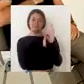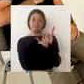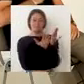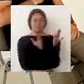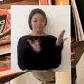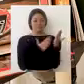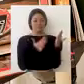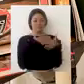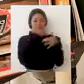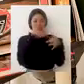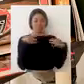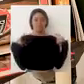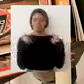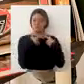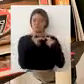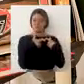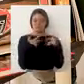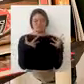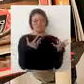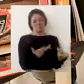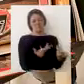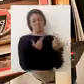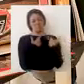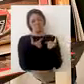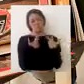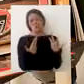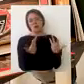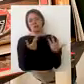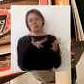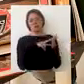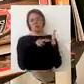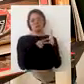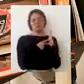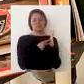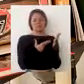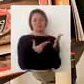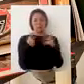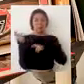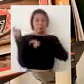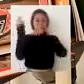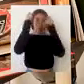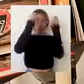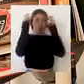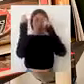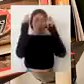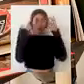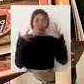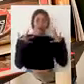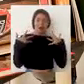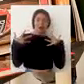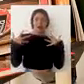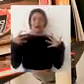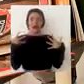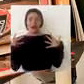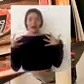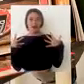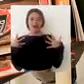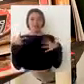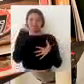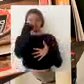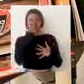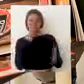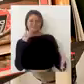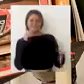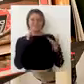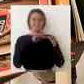Lengua Española nos dice que el rol es interpretar un papel o es un papel. Entonces, un juego de rol